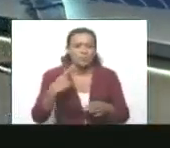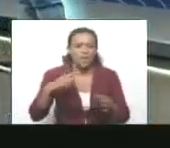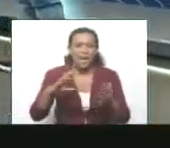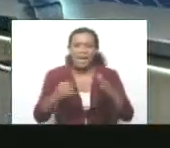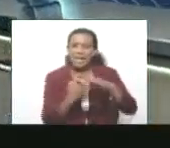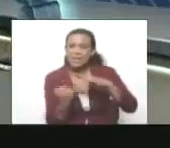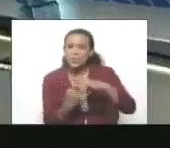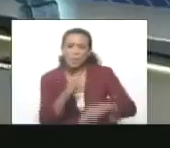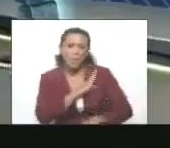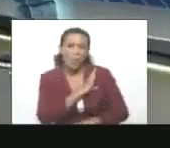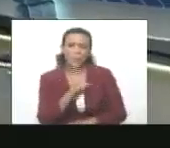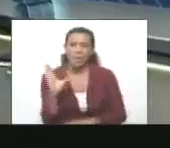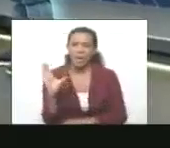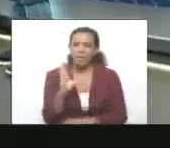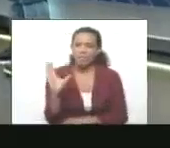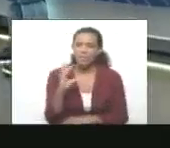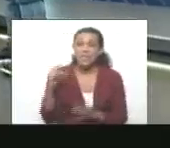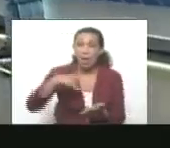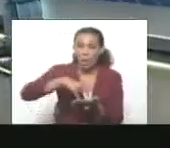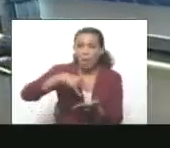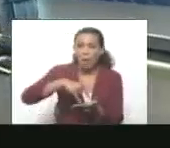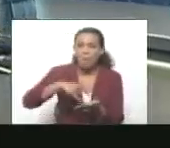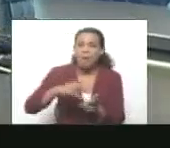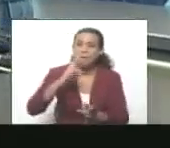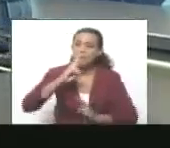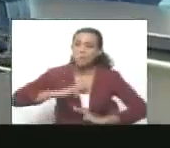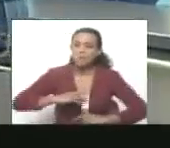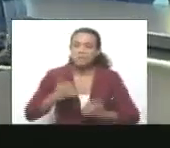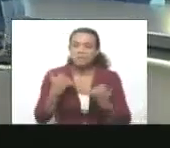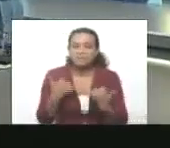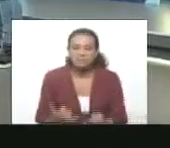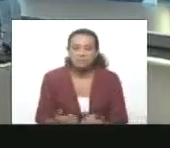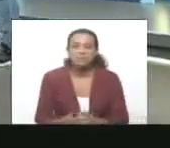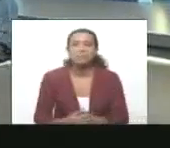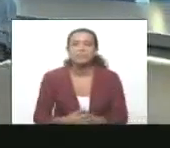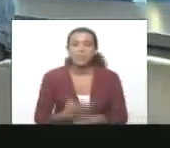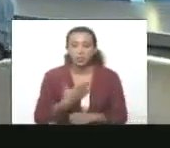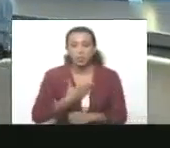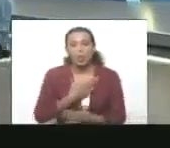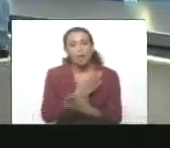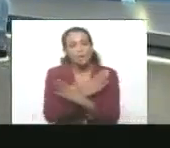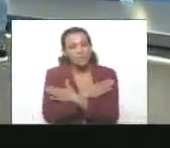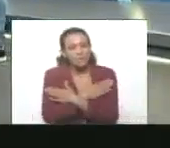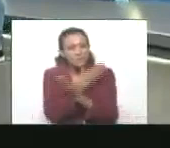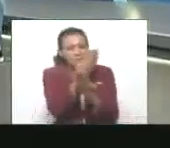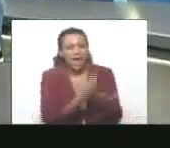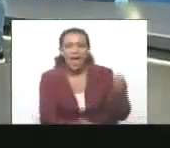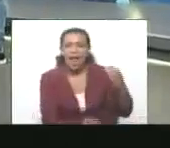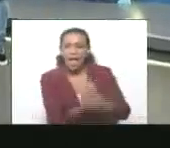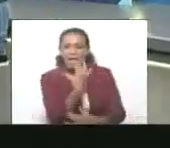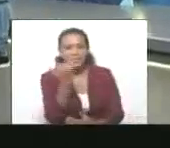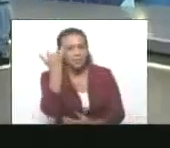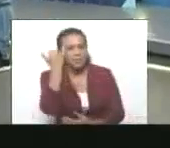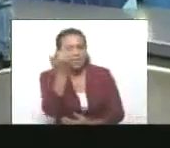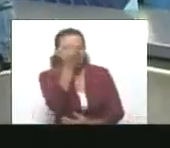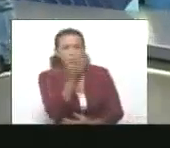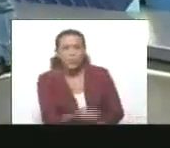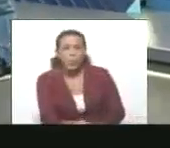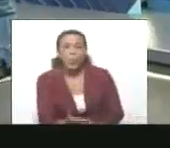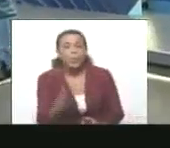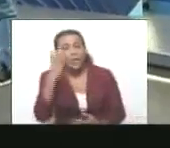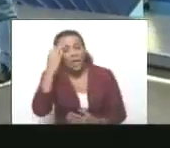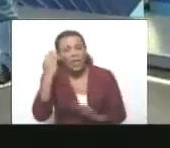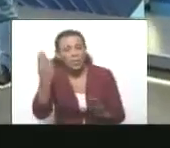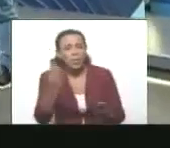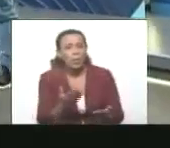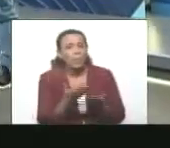con Colpuelé, y nos dan respuesta inmediata. Entonces, yo lo quiero felicitar y quiero pedirle a mi Dios bendito que